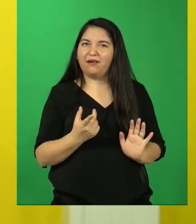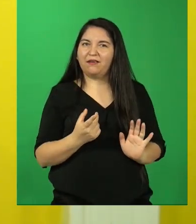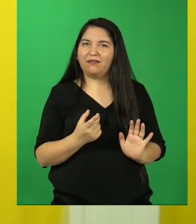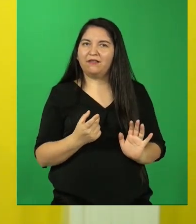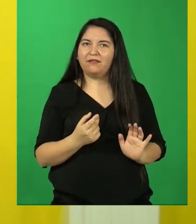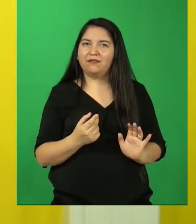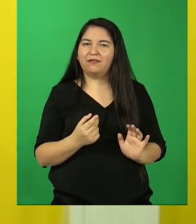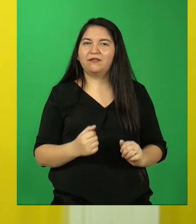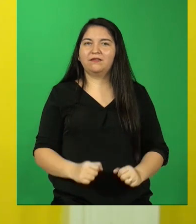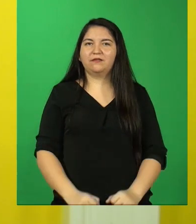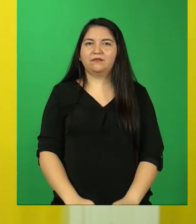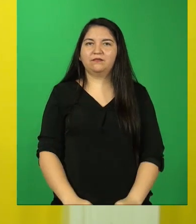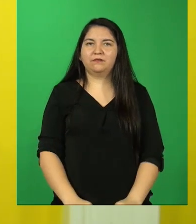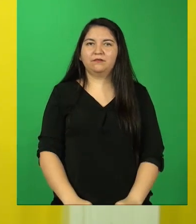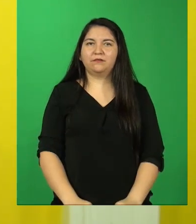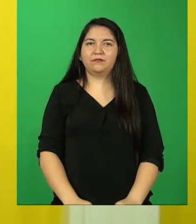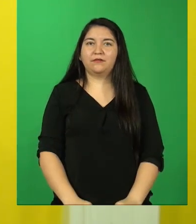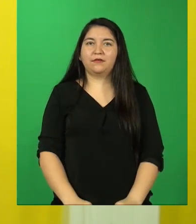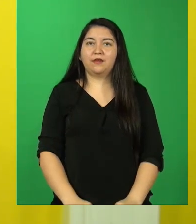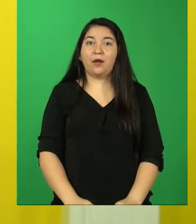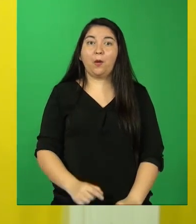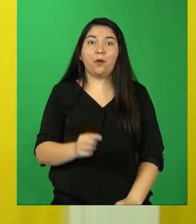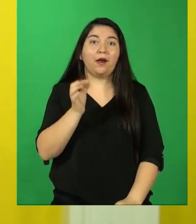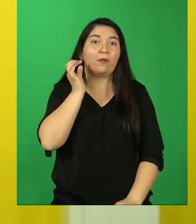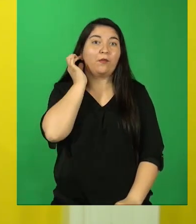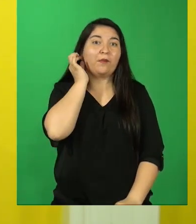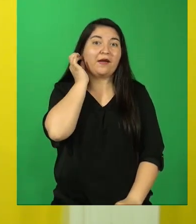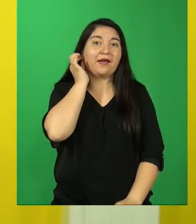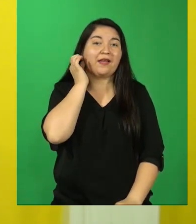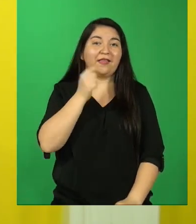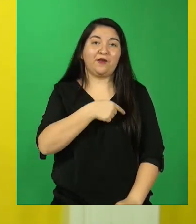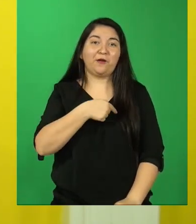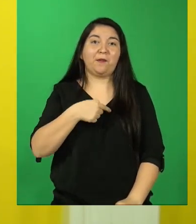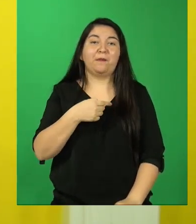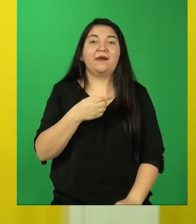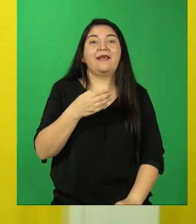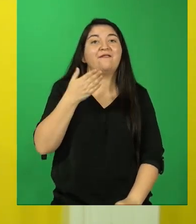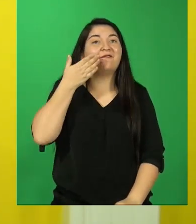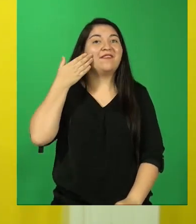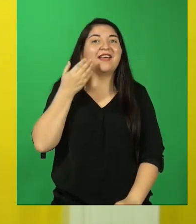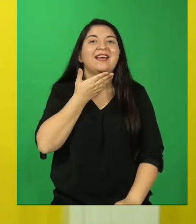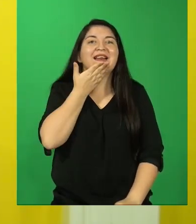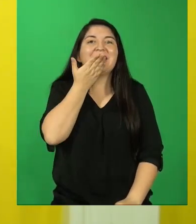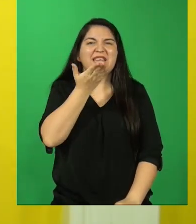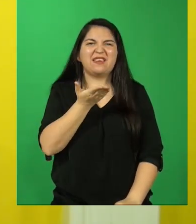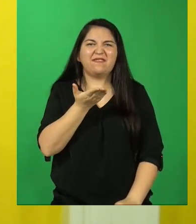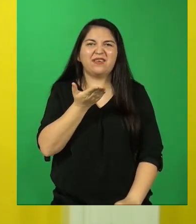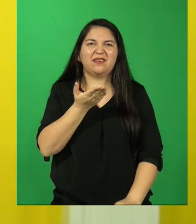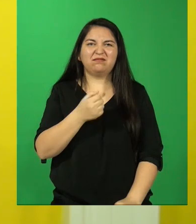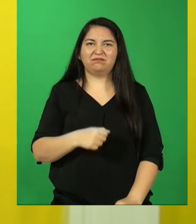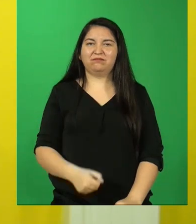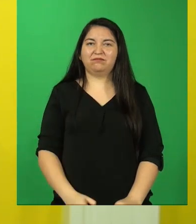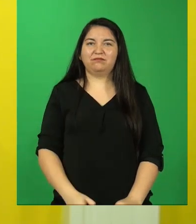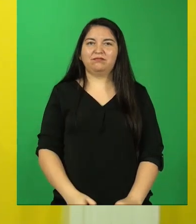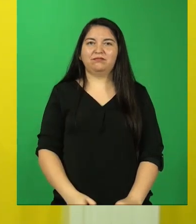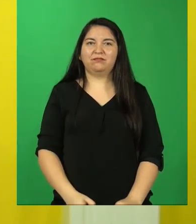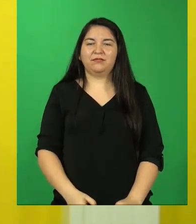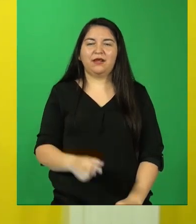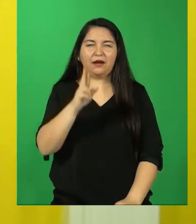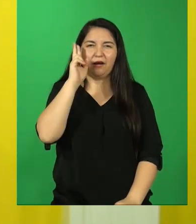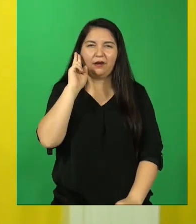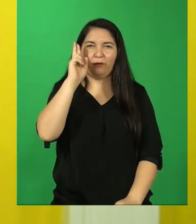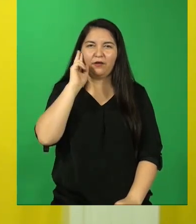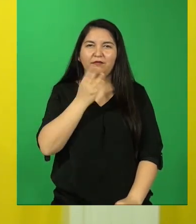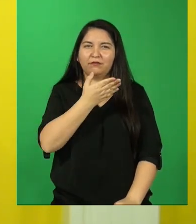Ah, muy bien. Blanca Nieves. ¿Cómo se llamaba ese cuento? ¿Se recuerdan?